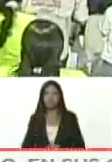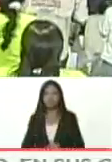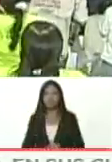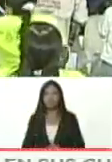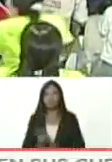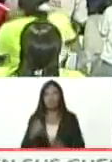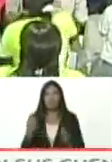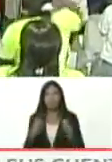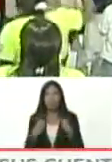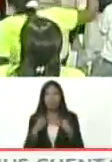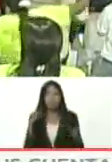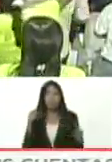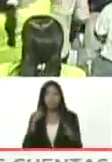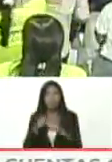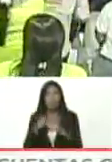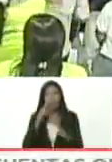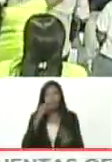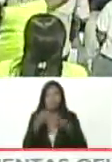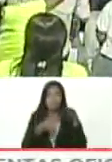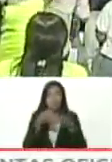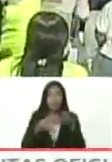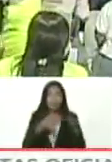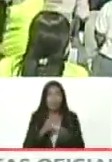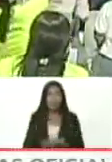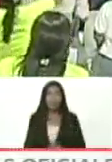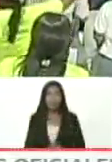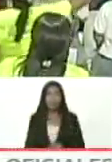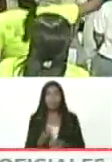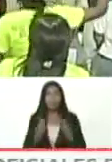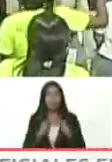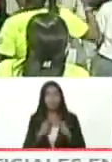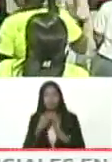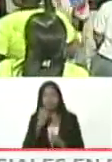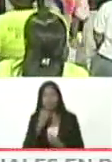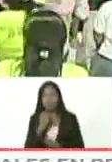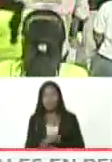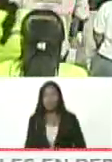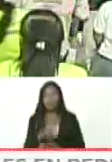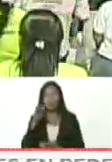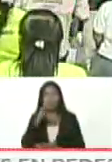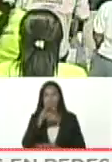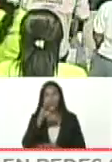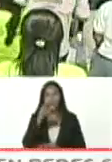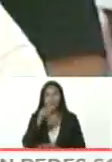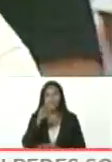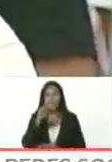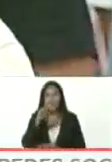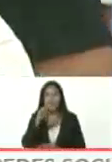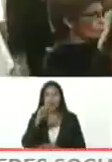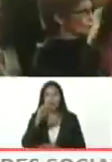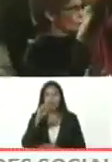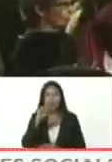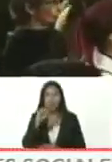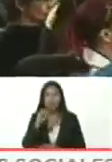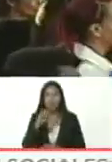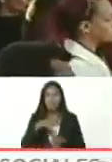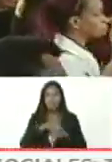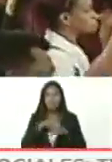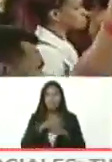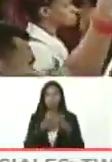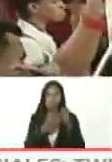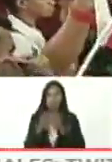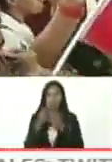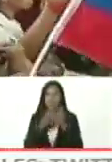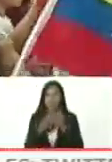exactamente. Explica bien esto, escucha. Vivo exactamente escucha. En el barrio Piloncito. Ponte aquí, ministro de Finanzas, de primerito. Tú eres